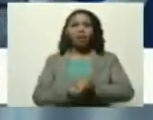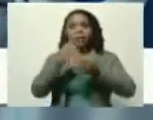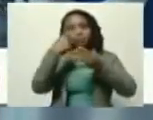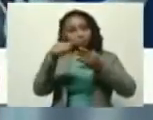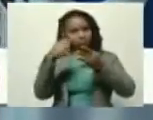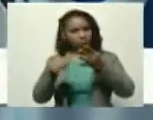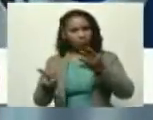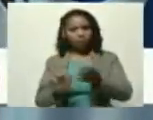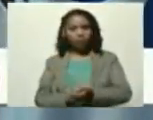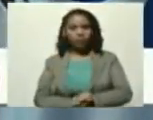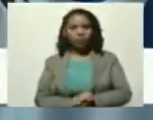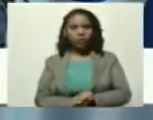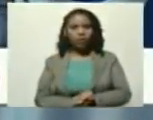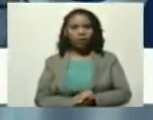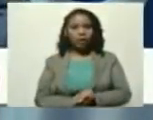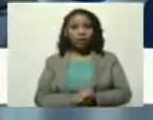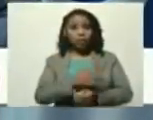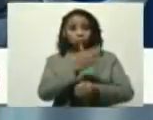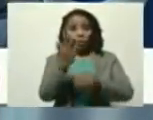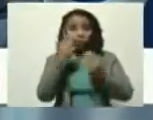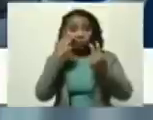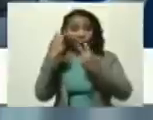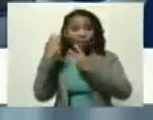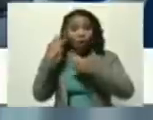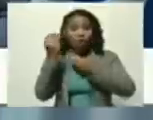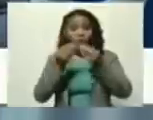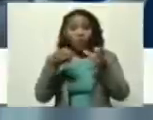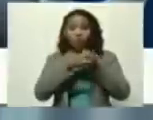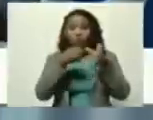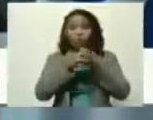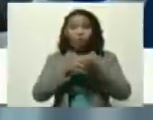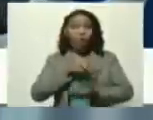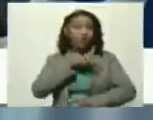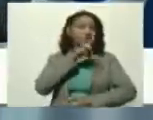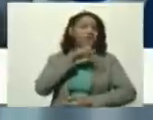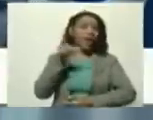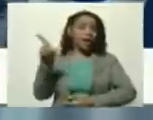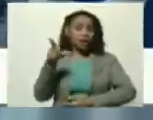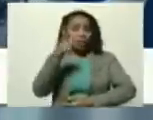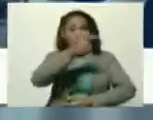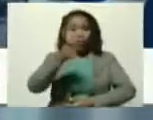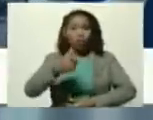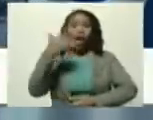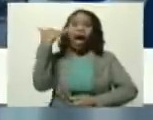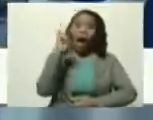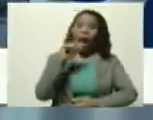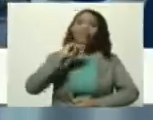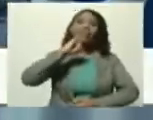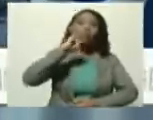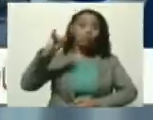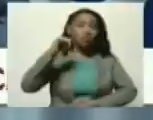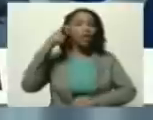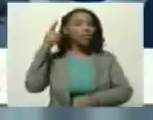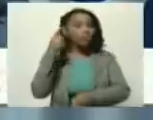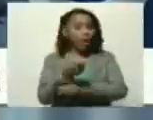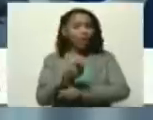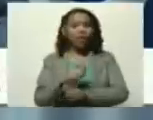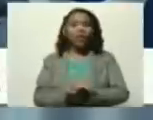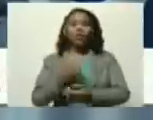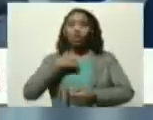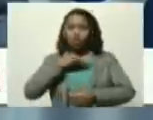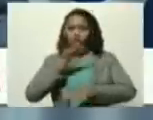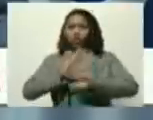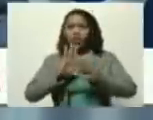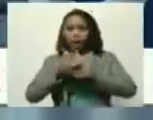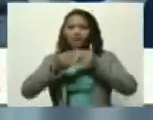otros. Para que vean lo terrible que son estos sujetos que tenemos que denunciar. Hemos avanzado enormemente,